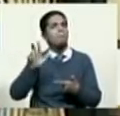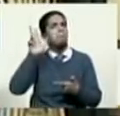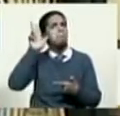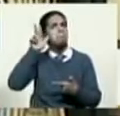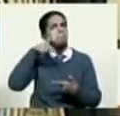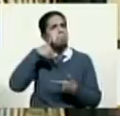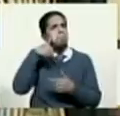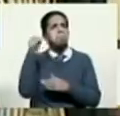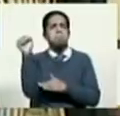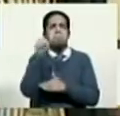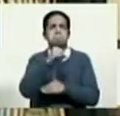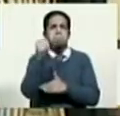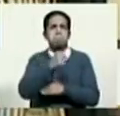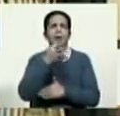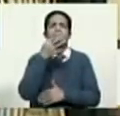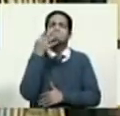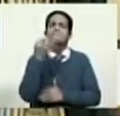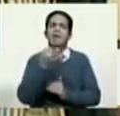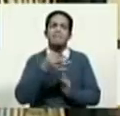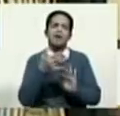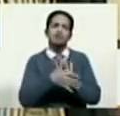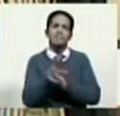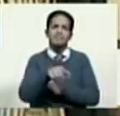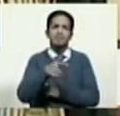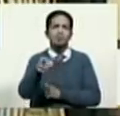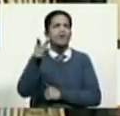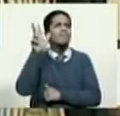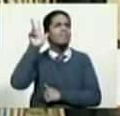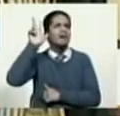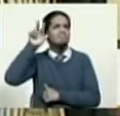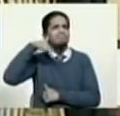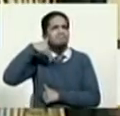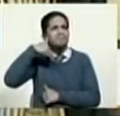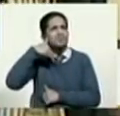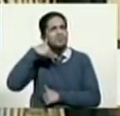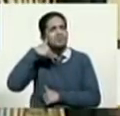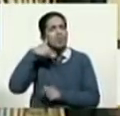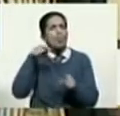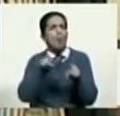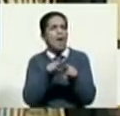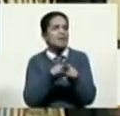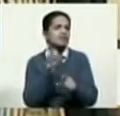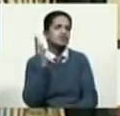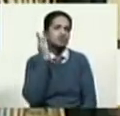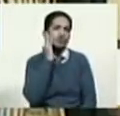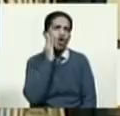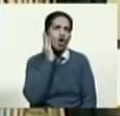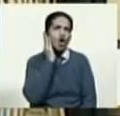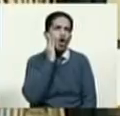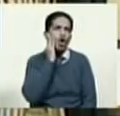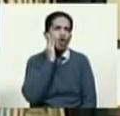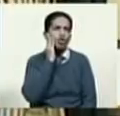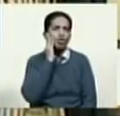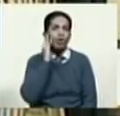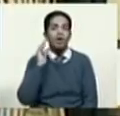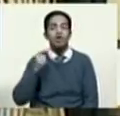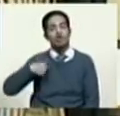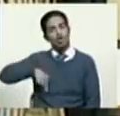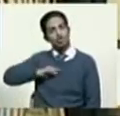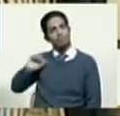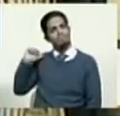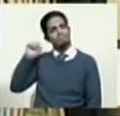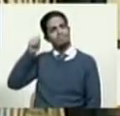Venezuela. Ustedes están sordos ante la verdad de una revolución con 20 años de